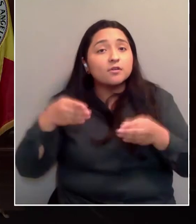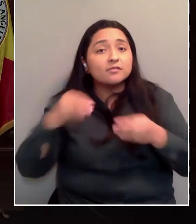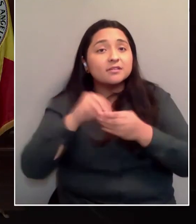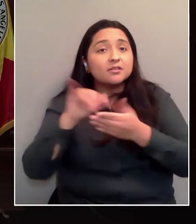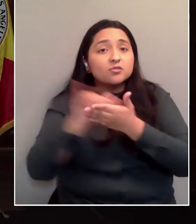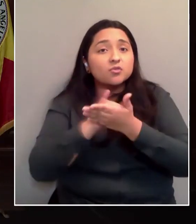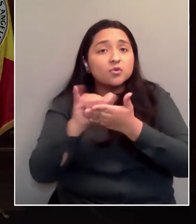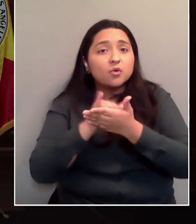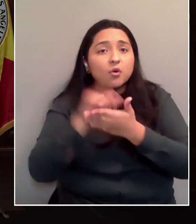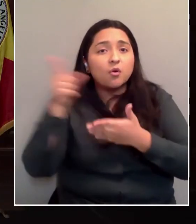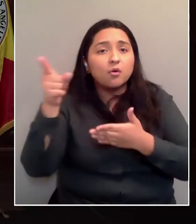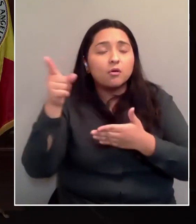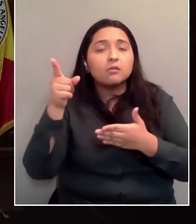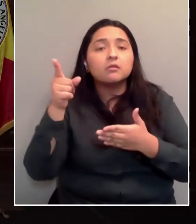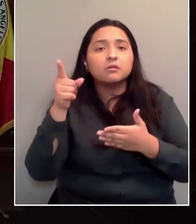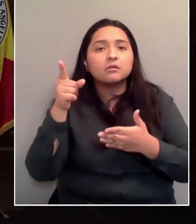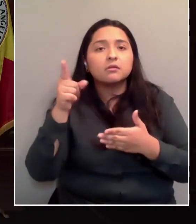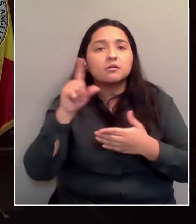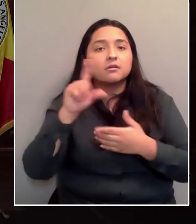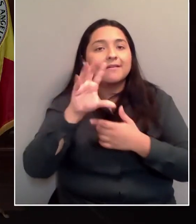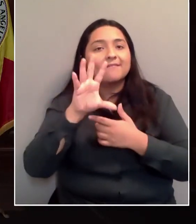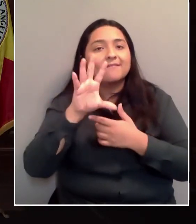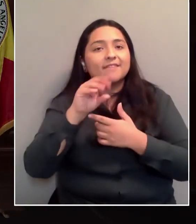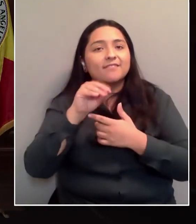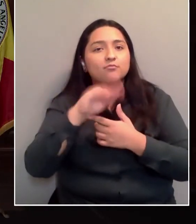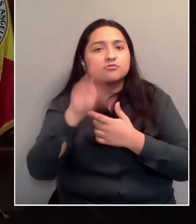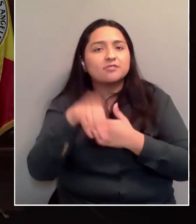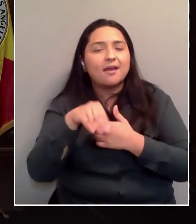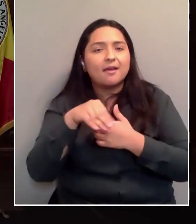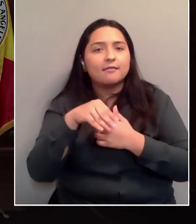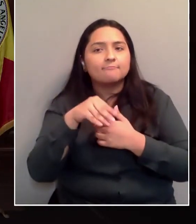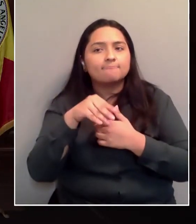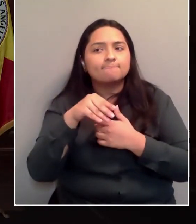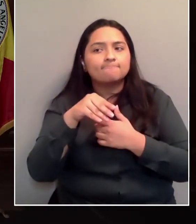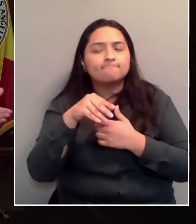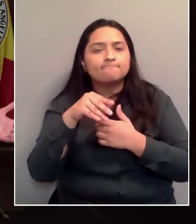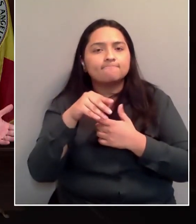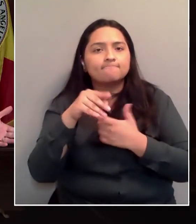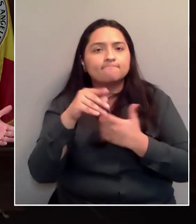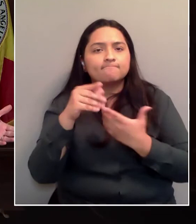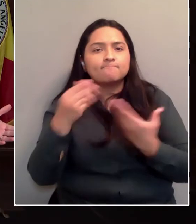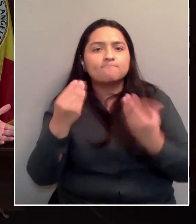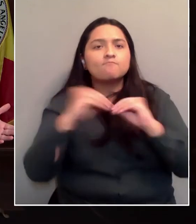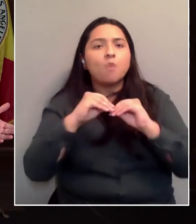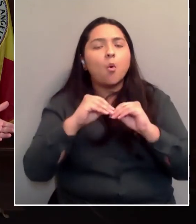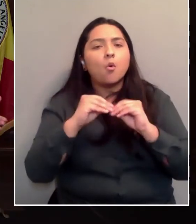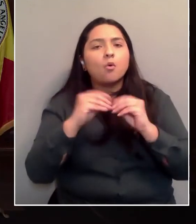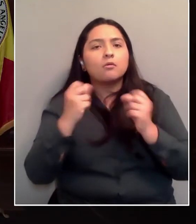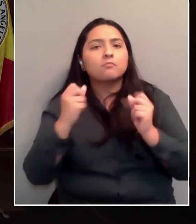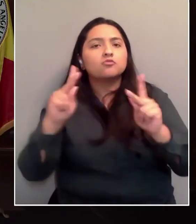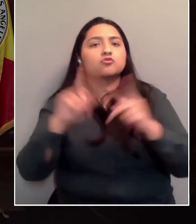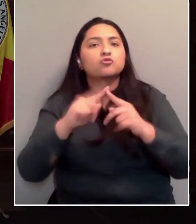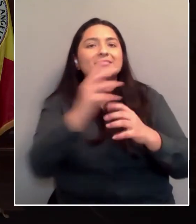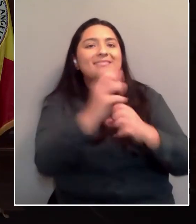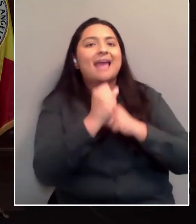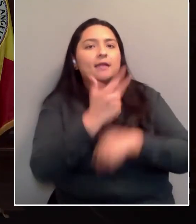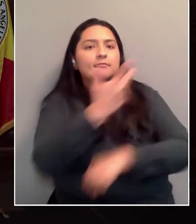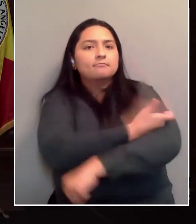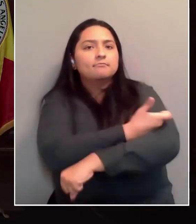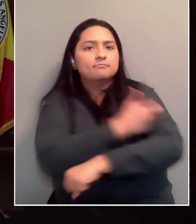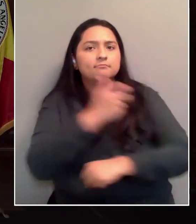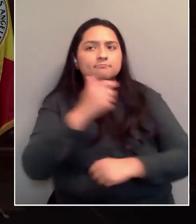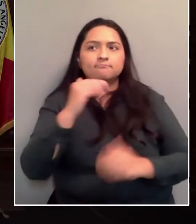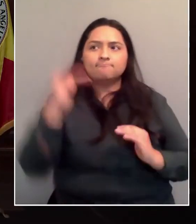50 por ciento más alta para recibir una vacuna de una persona en Los Ángeles. Este no es justo.